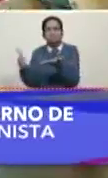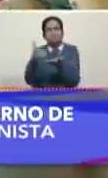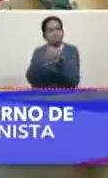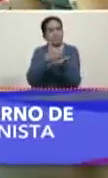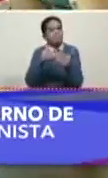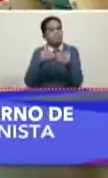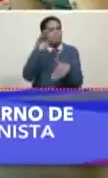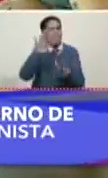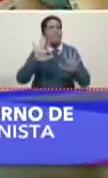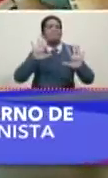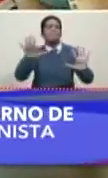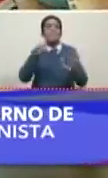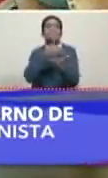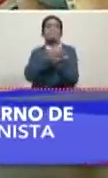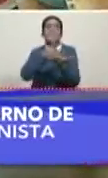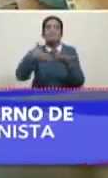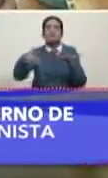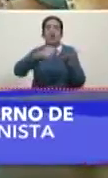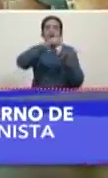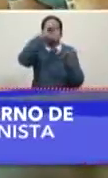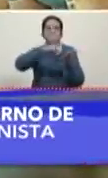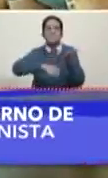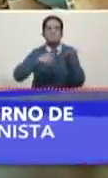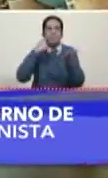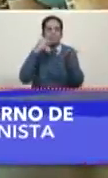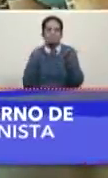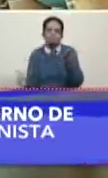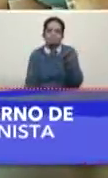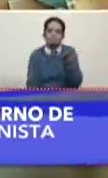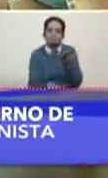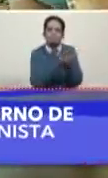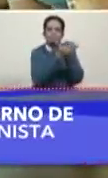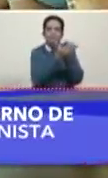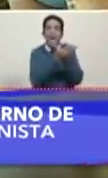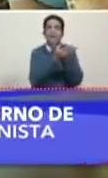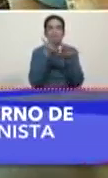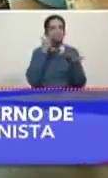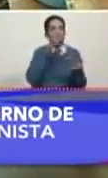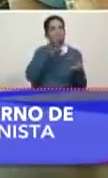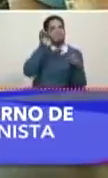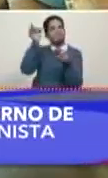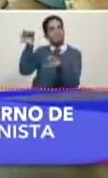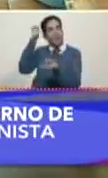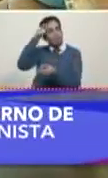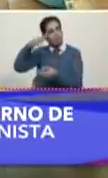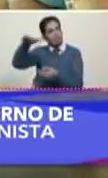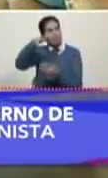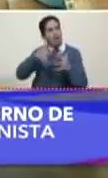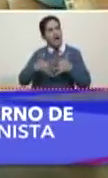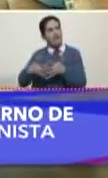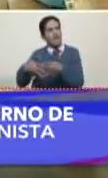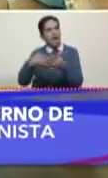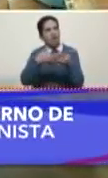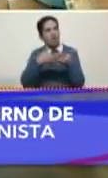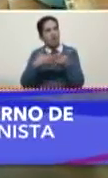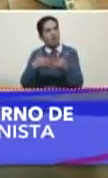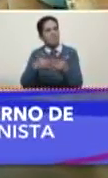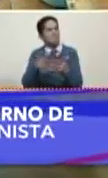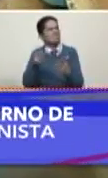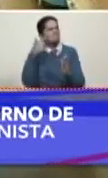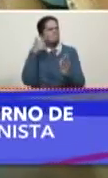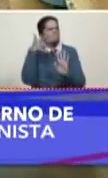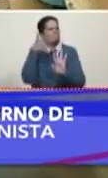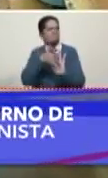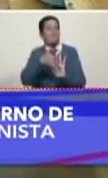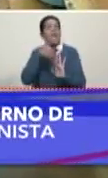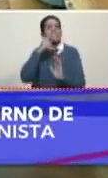10 millones de rúbricas que serán anexadas a esta carta abierta dirigida al pueblo de los Estados Unidos, en rechazo, por supuesto,